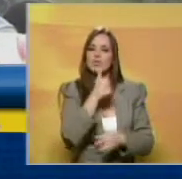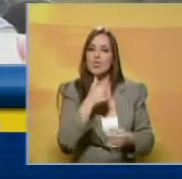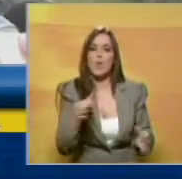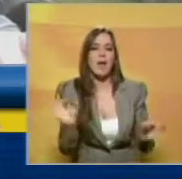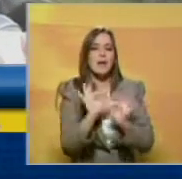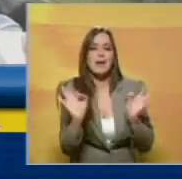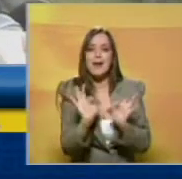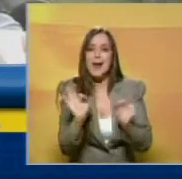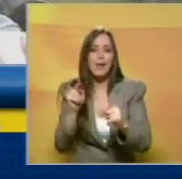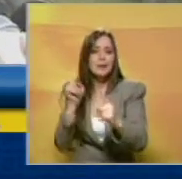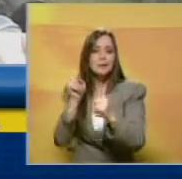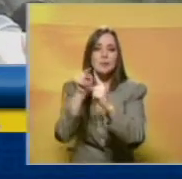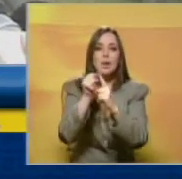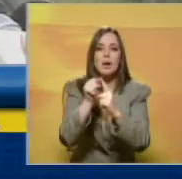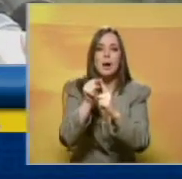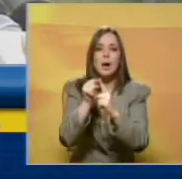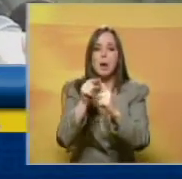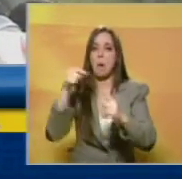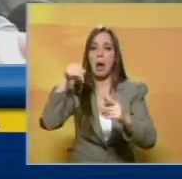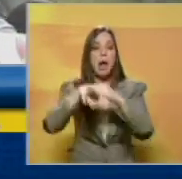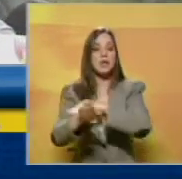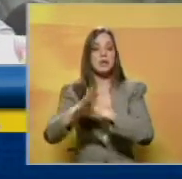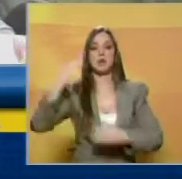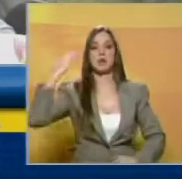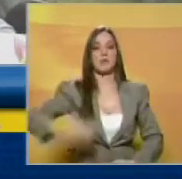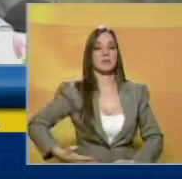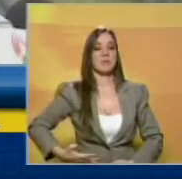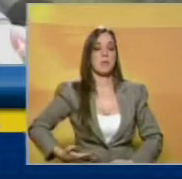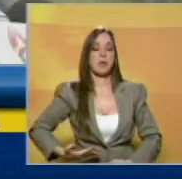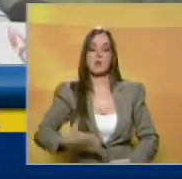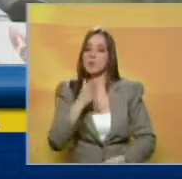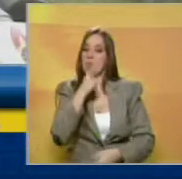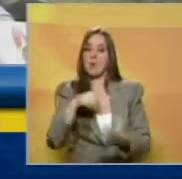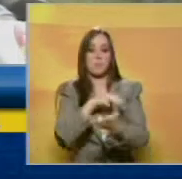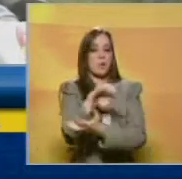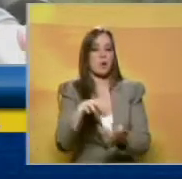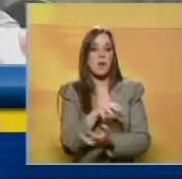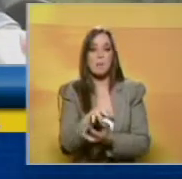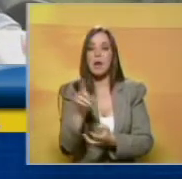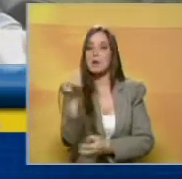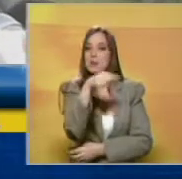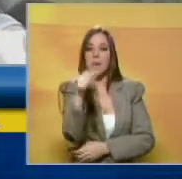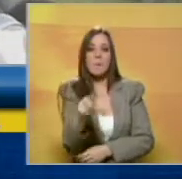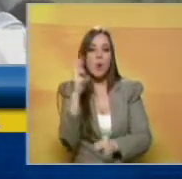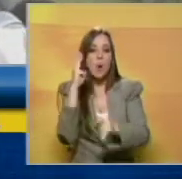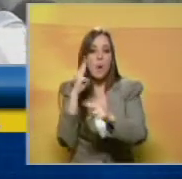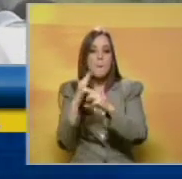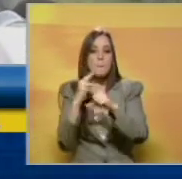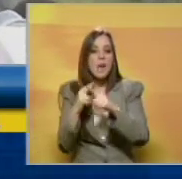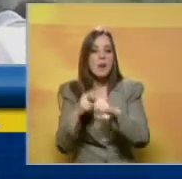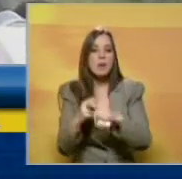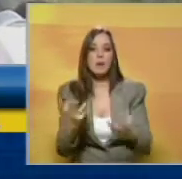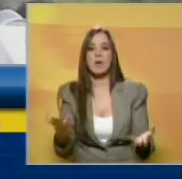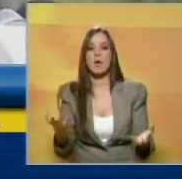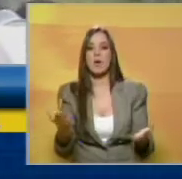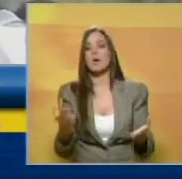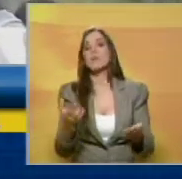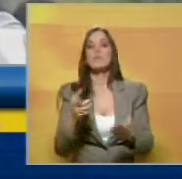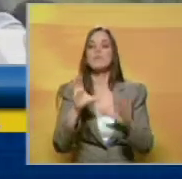ninguna repercusión ni en la Fuerza Armada o lo interno, ni constituye peligro alguno para